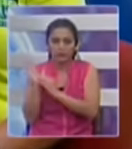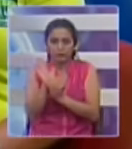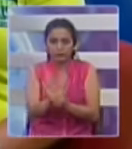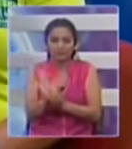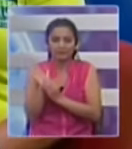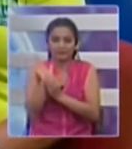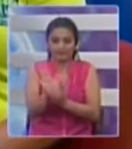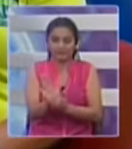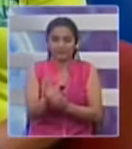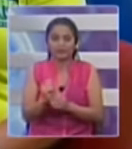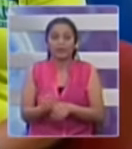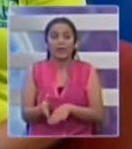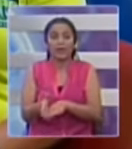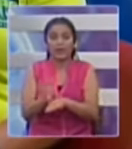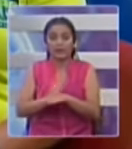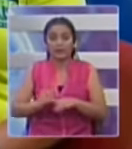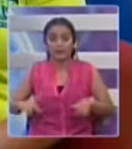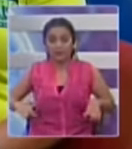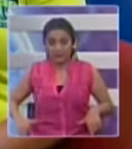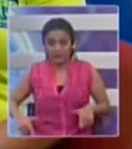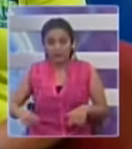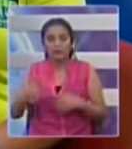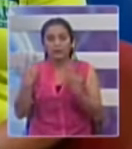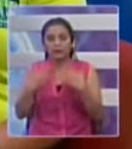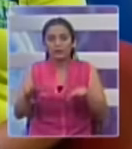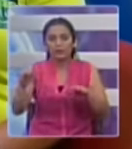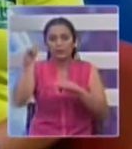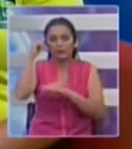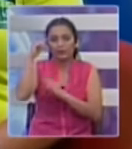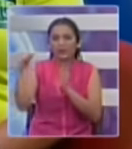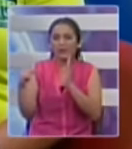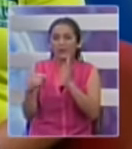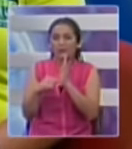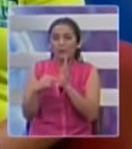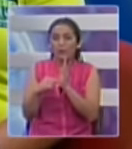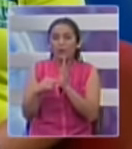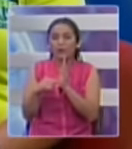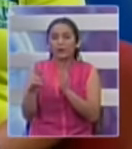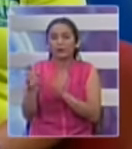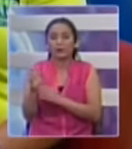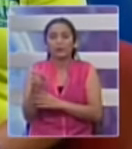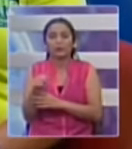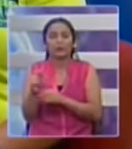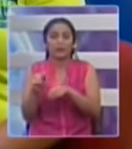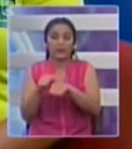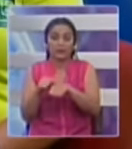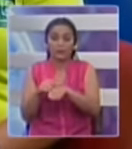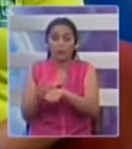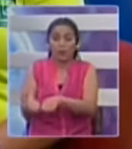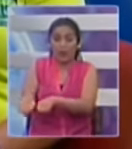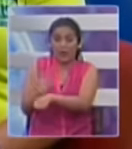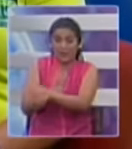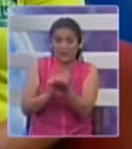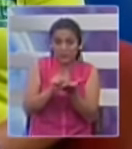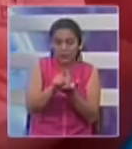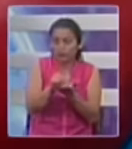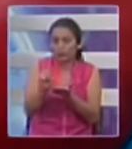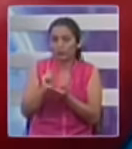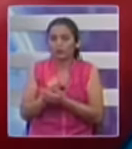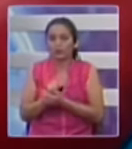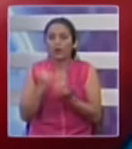la revisión del anticipo del impuesto a la renta, de ser revisado para aquellas empresas? ¿Revisado o